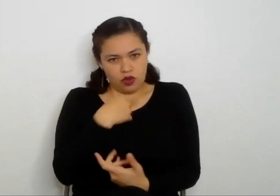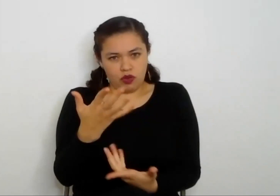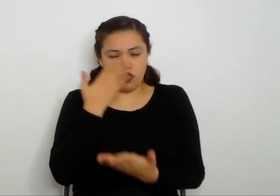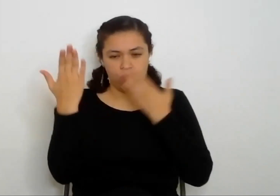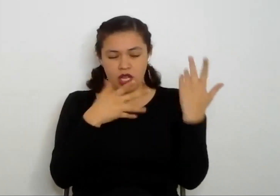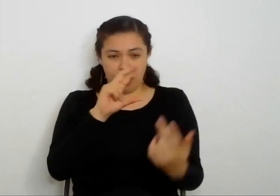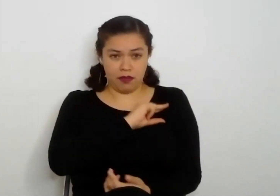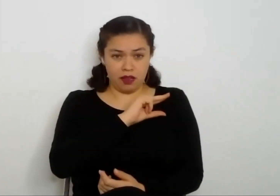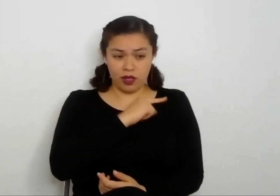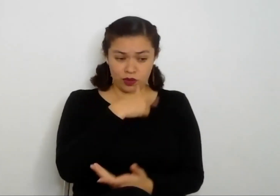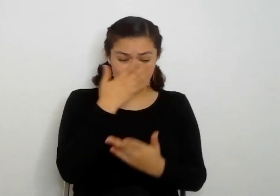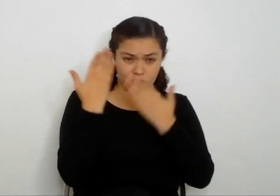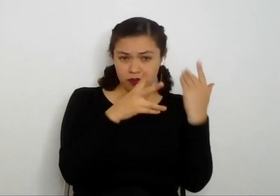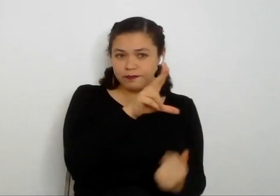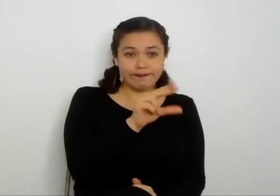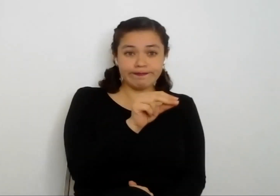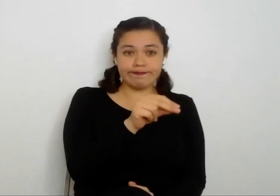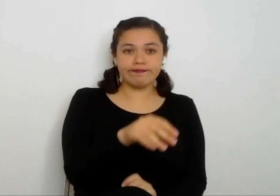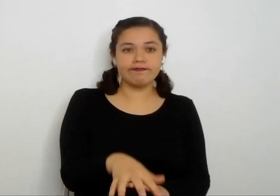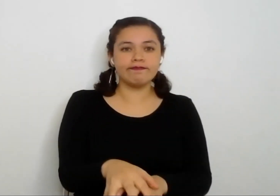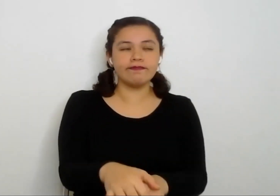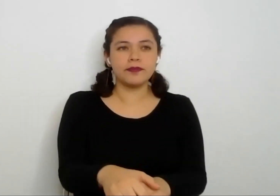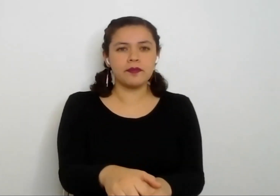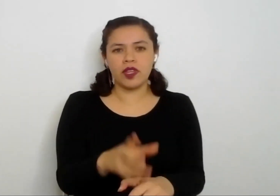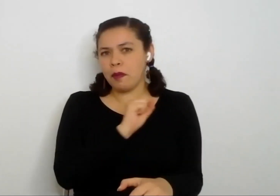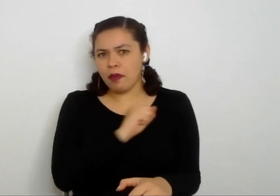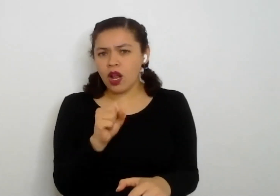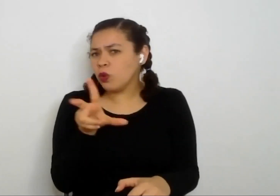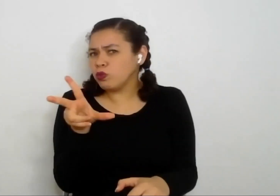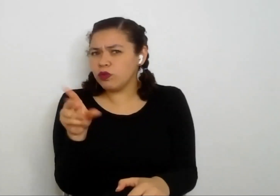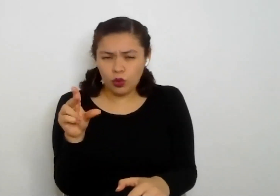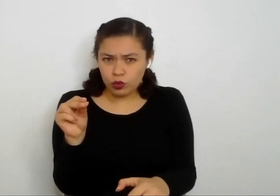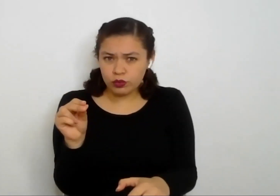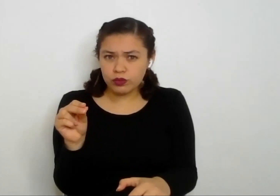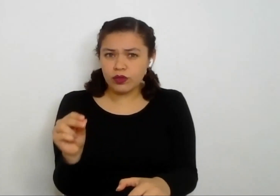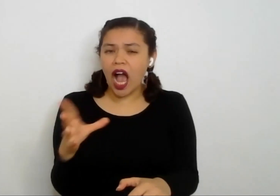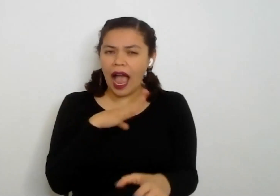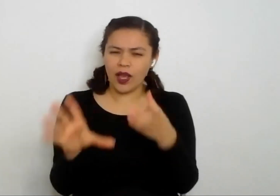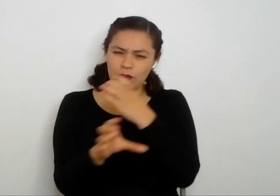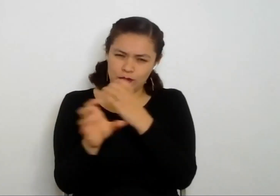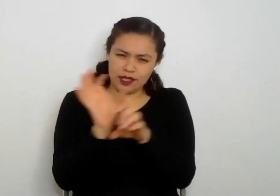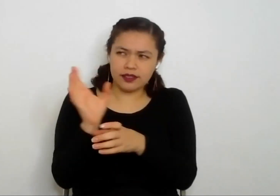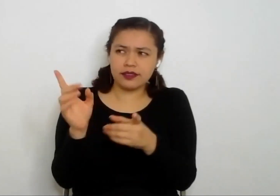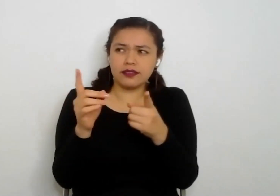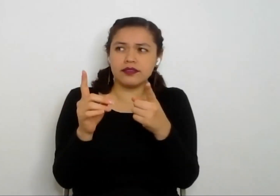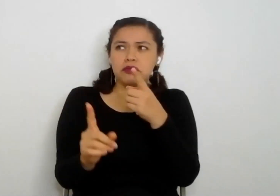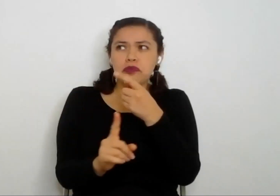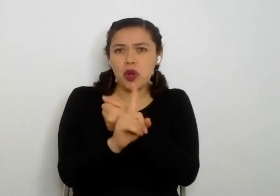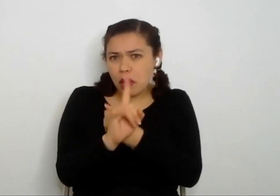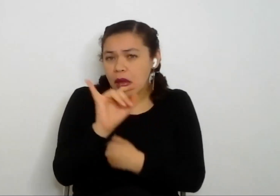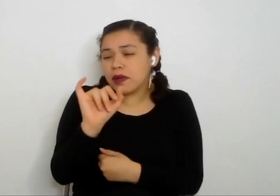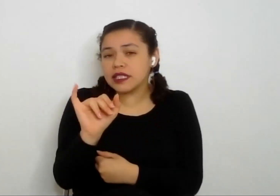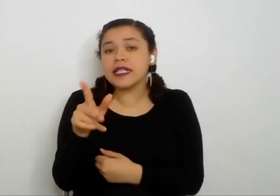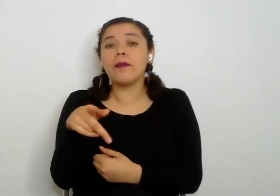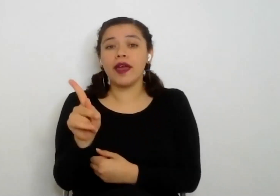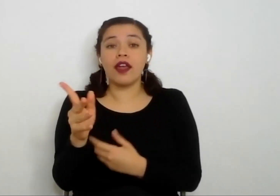particular. Entonces, no es malo. Sé que tiene sus inconvenientes, pero más o menos sería que